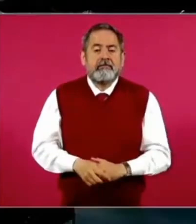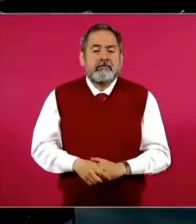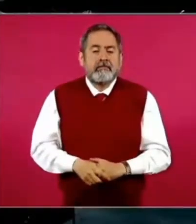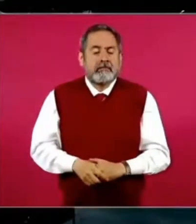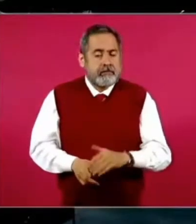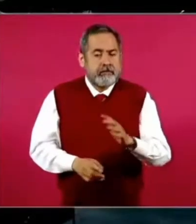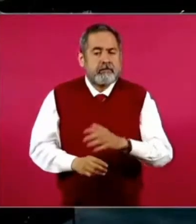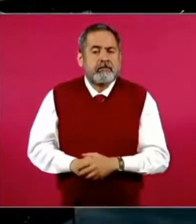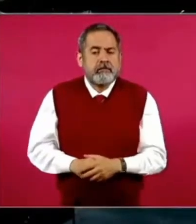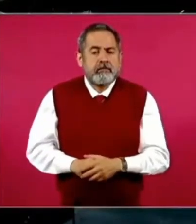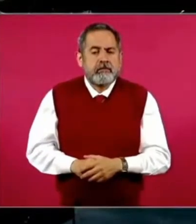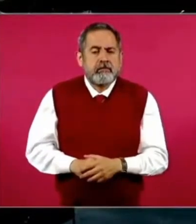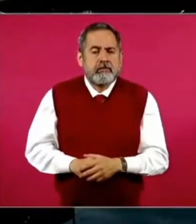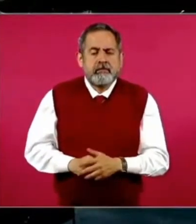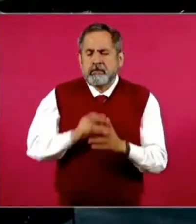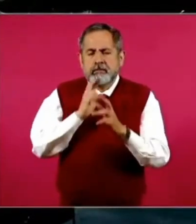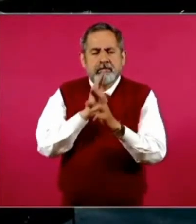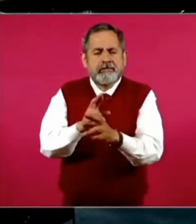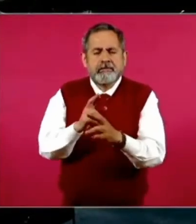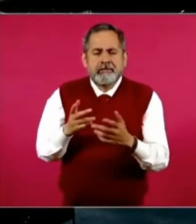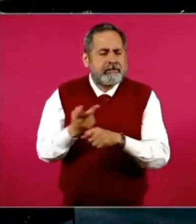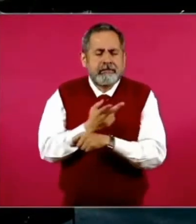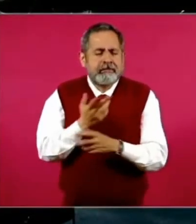Bueno, ¿cuál es la respuesta